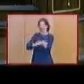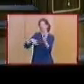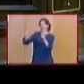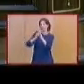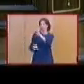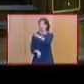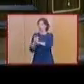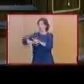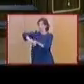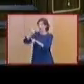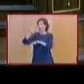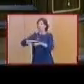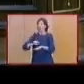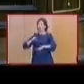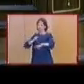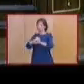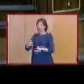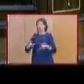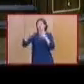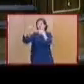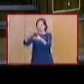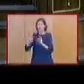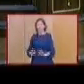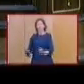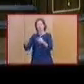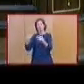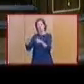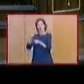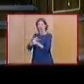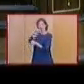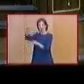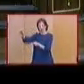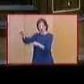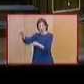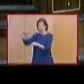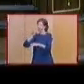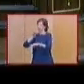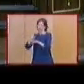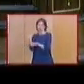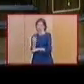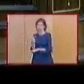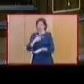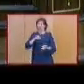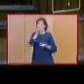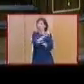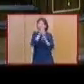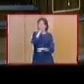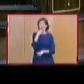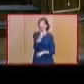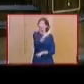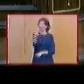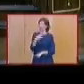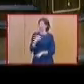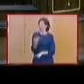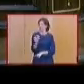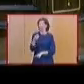de las bonificaciones aéreas para poder mantener. Porque el problema que hay en Canarias, y lo quiero decir aquí, es que con el turismo al